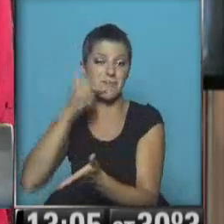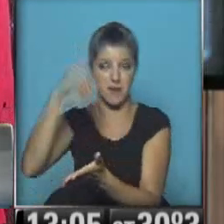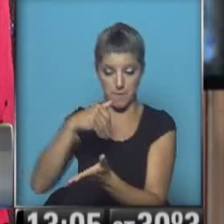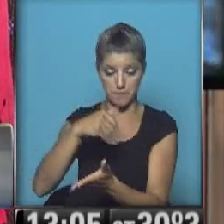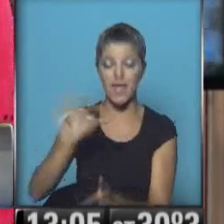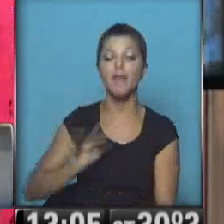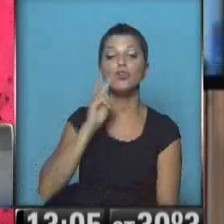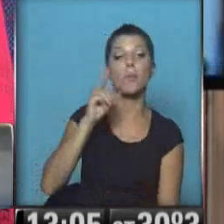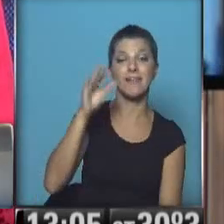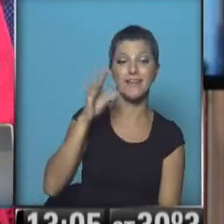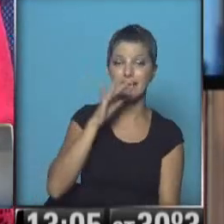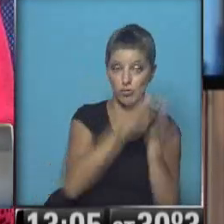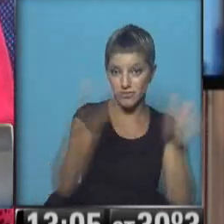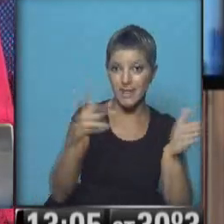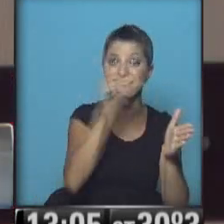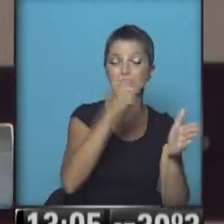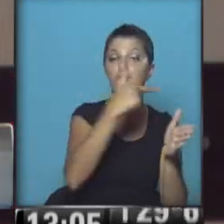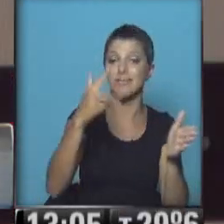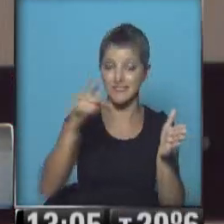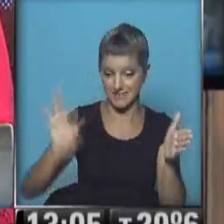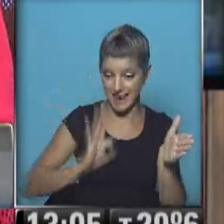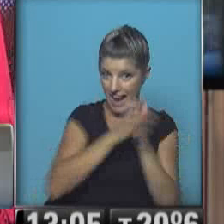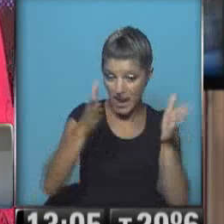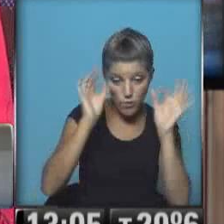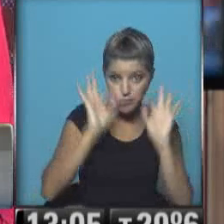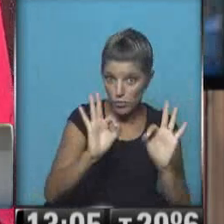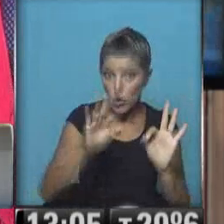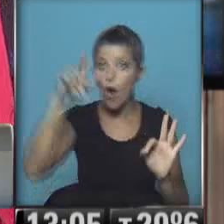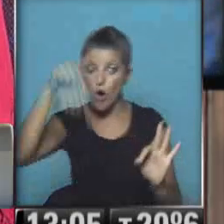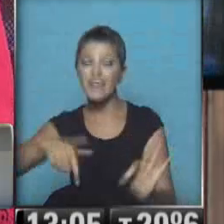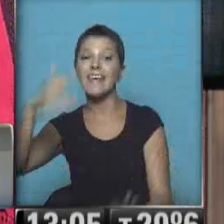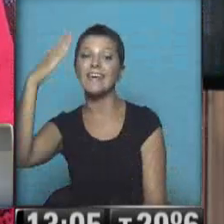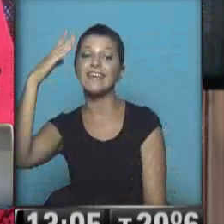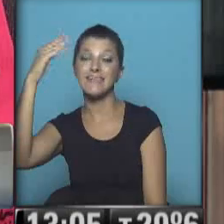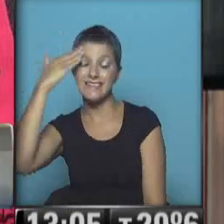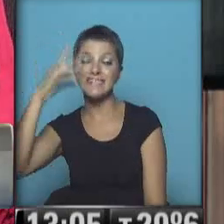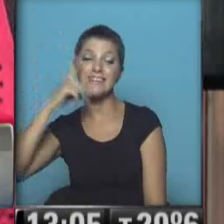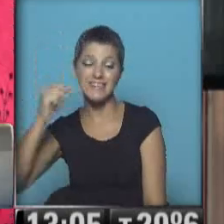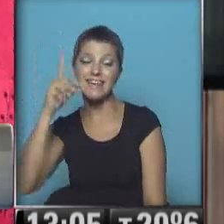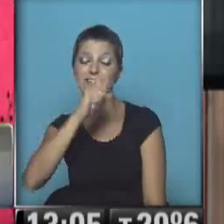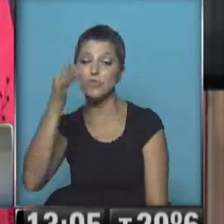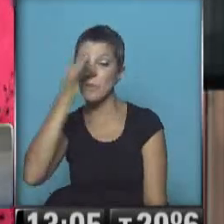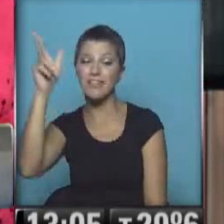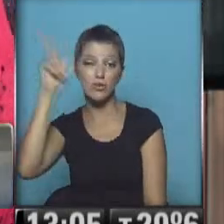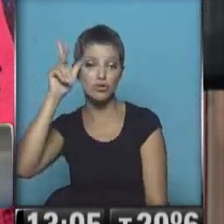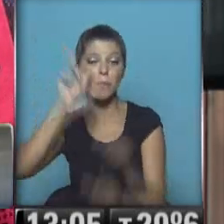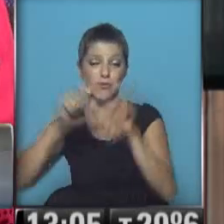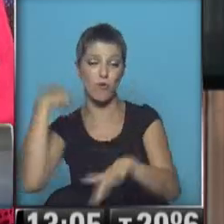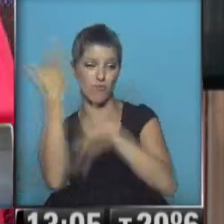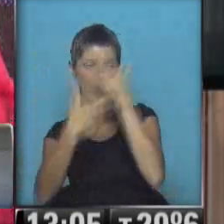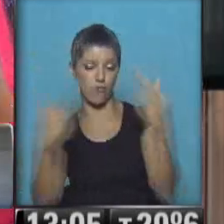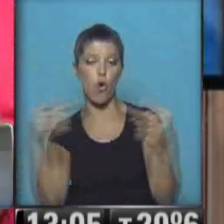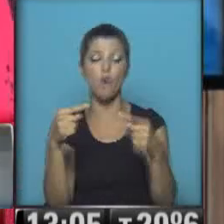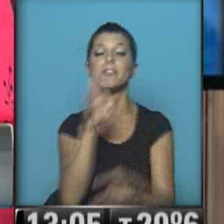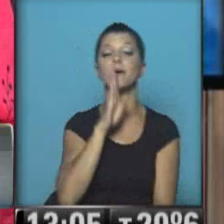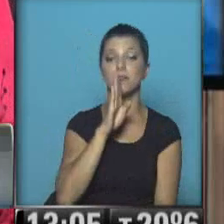hubo 133 en todo el año. Uh-huh. Ahora, en apenas 15 días hay 128 y sumaron a las agresiones en la